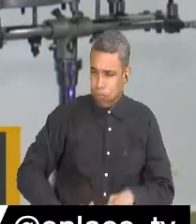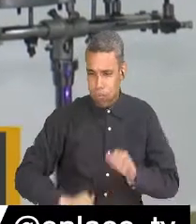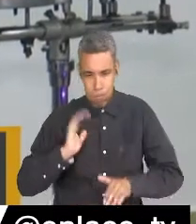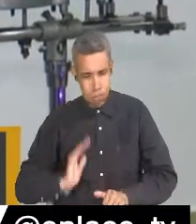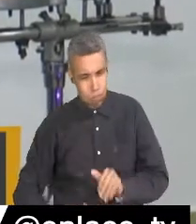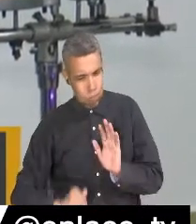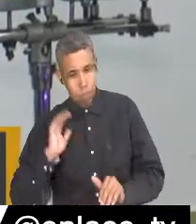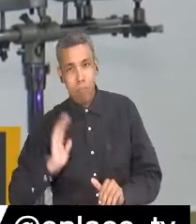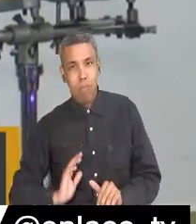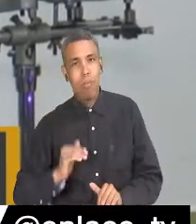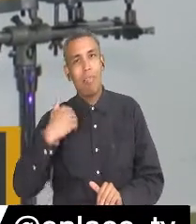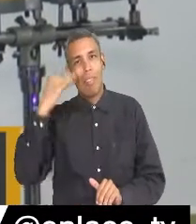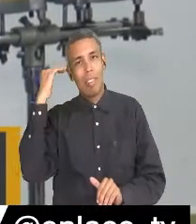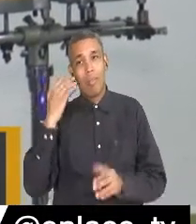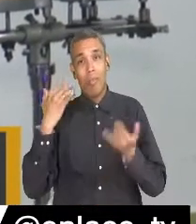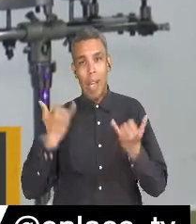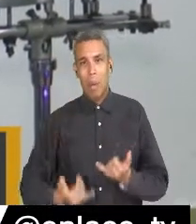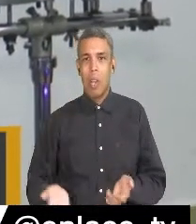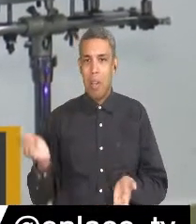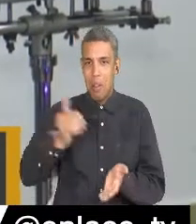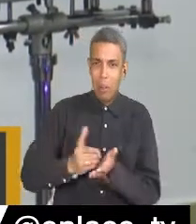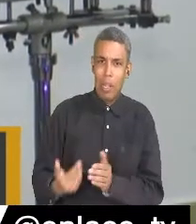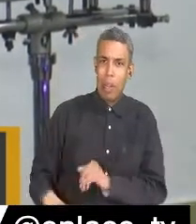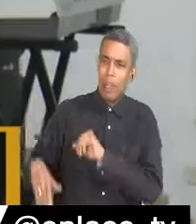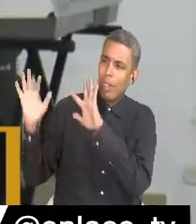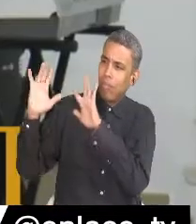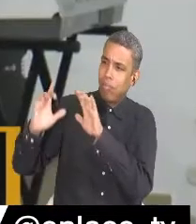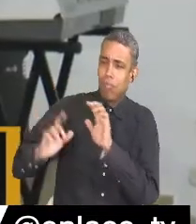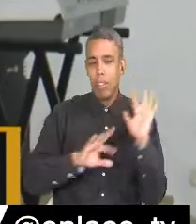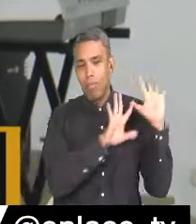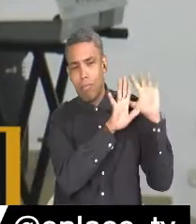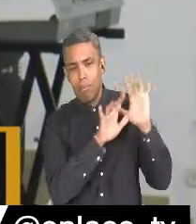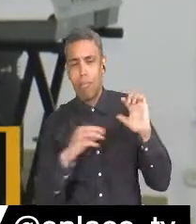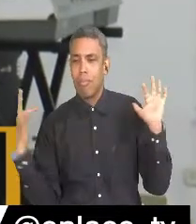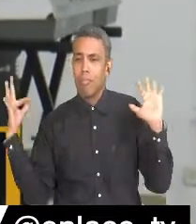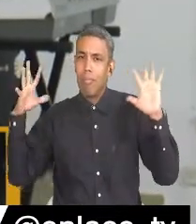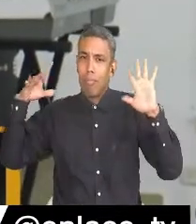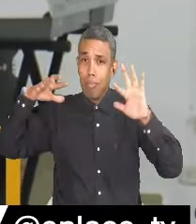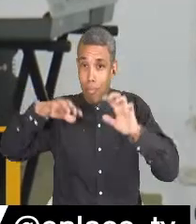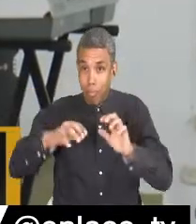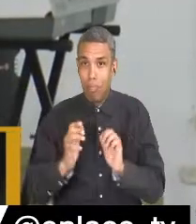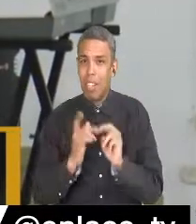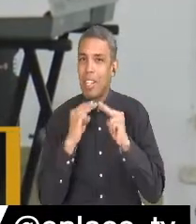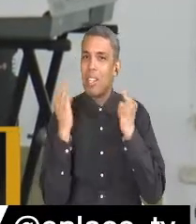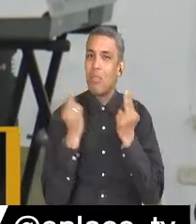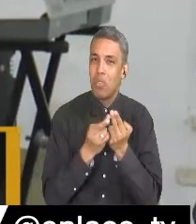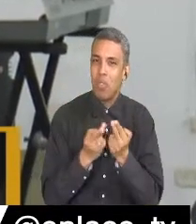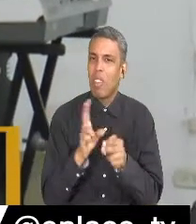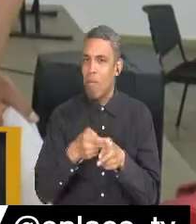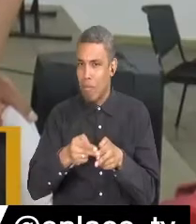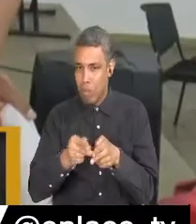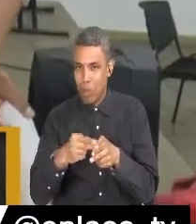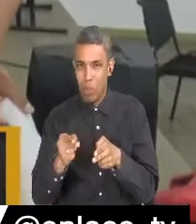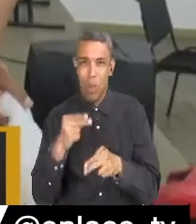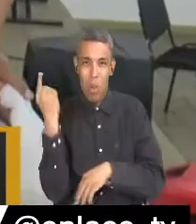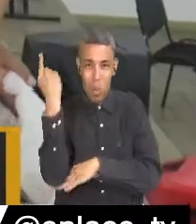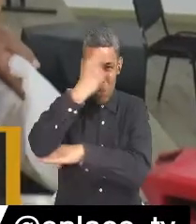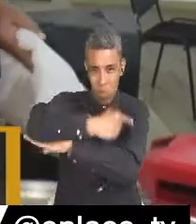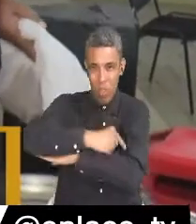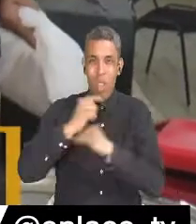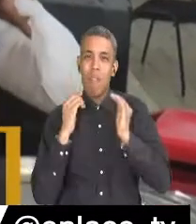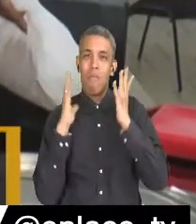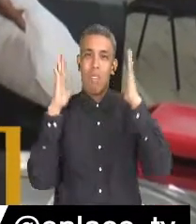para participar en un conversatorio en el marco de la celebración de los cumpleaños de Barranca Bermeja, espacio en el que compartieron sus vivencias con